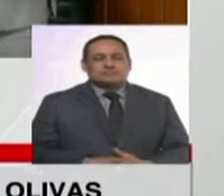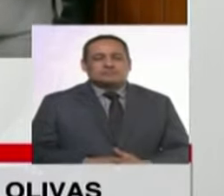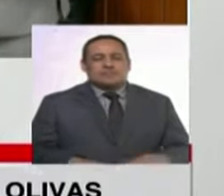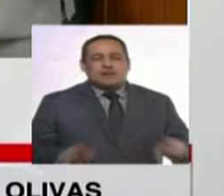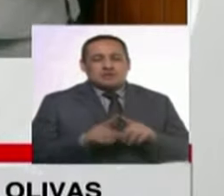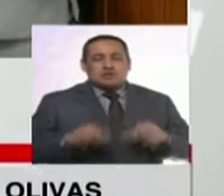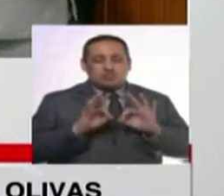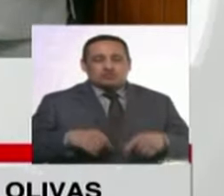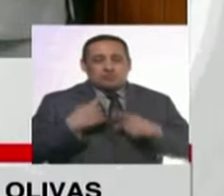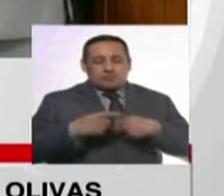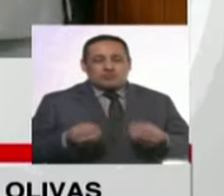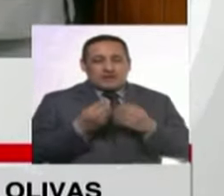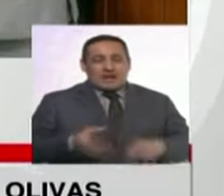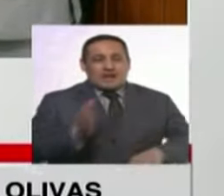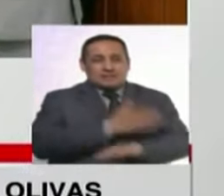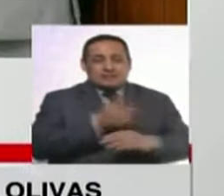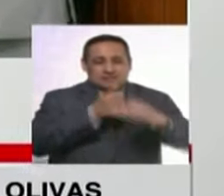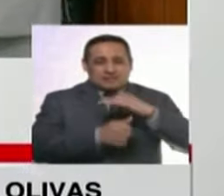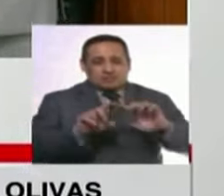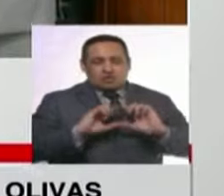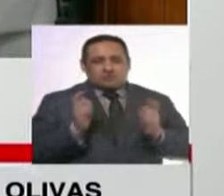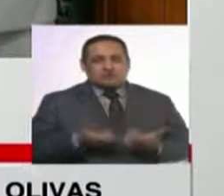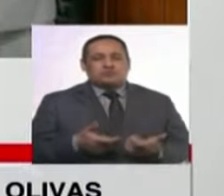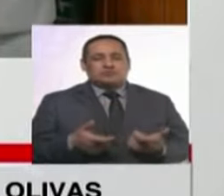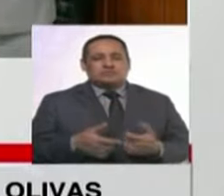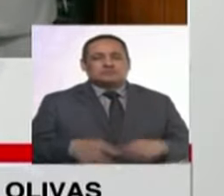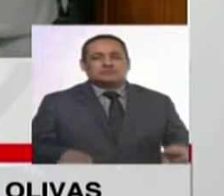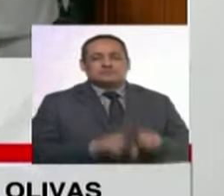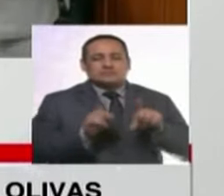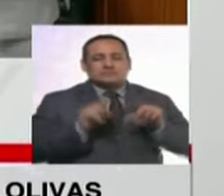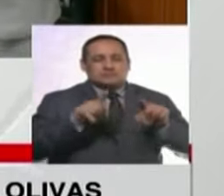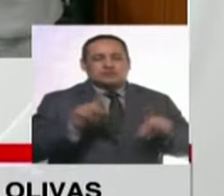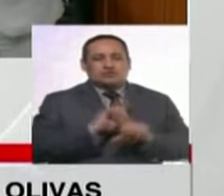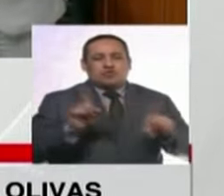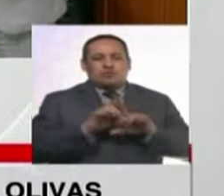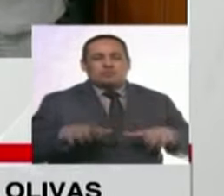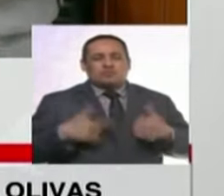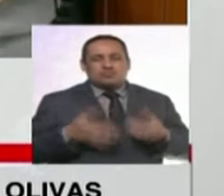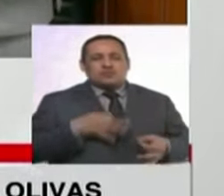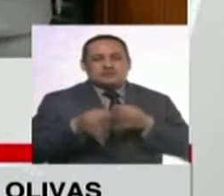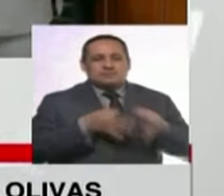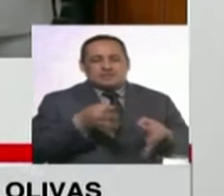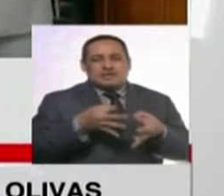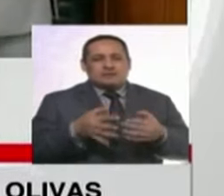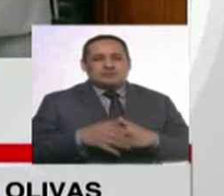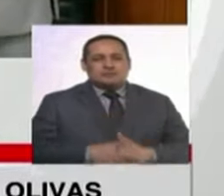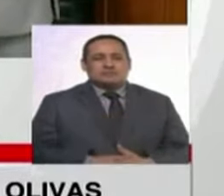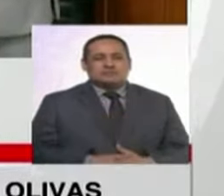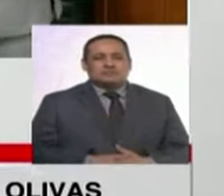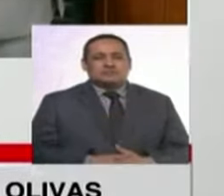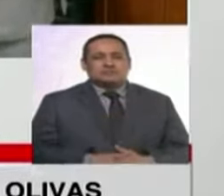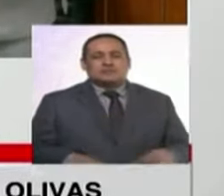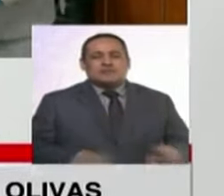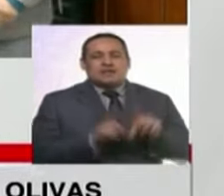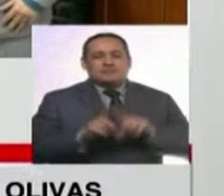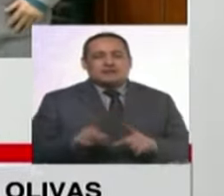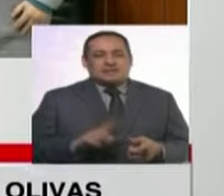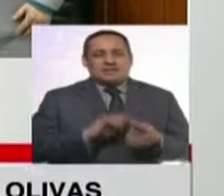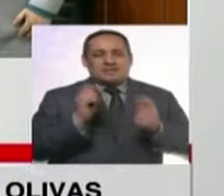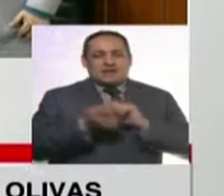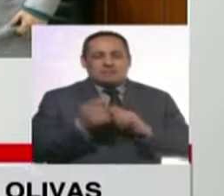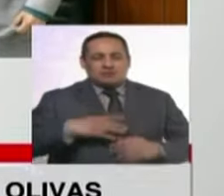justamente porque en aquella comisión usted no pudo explicar el cambio